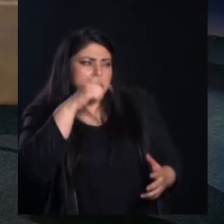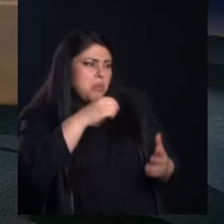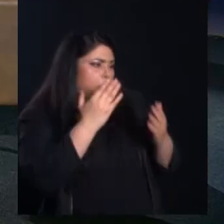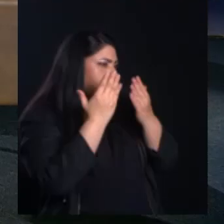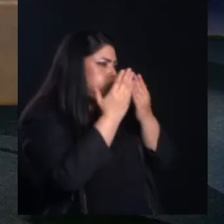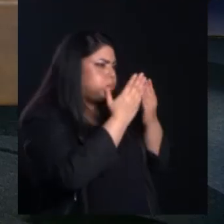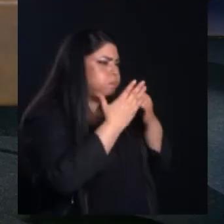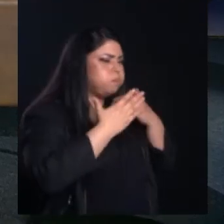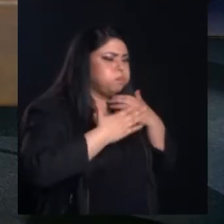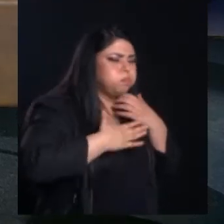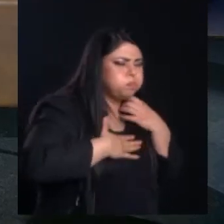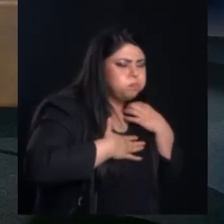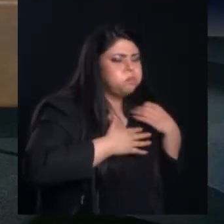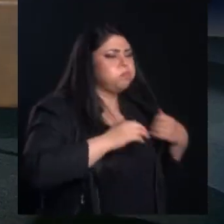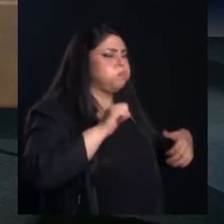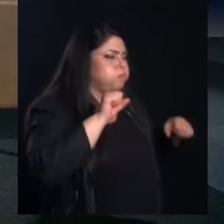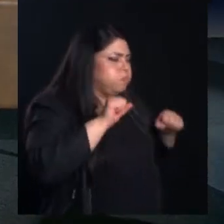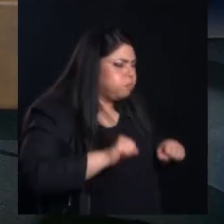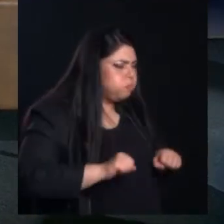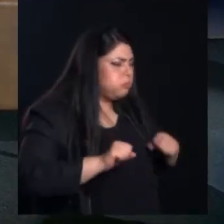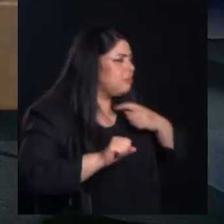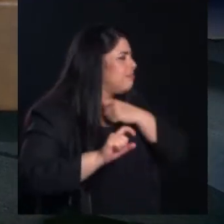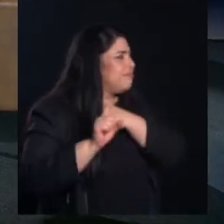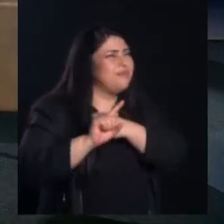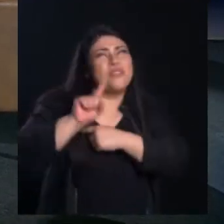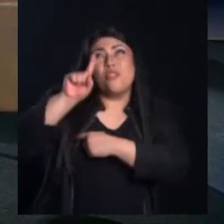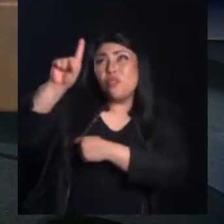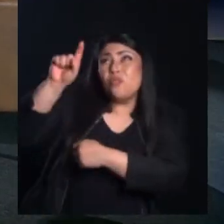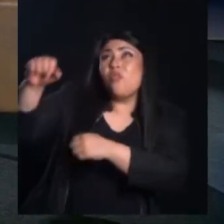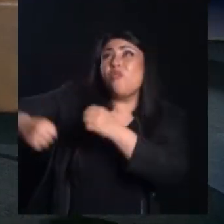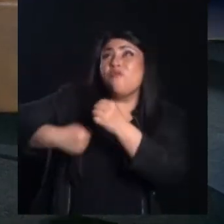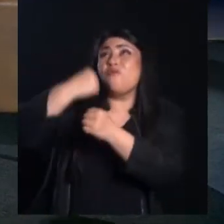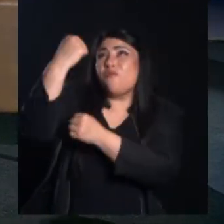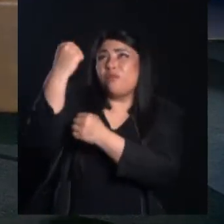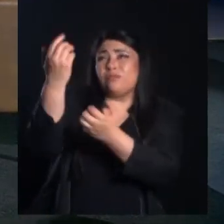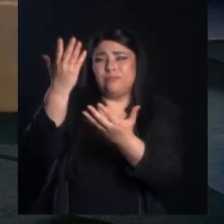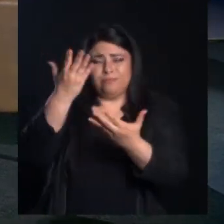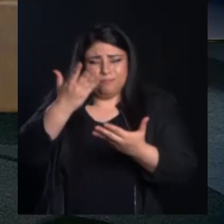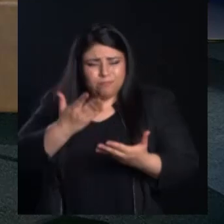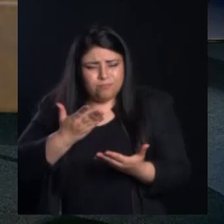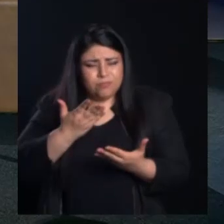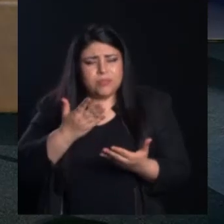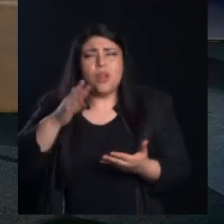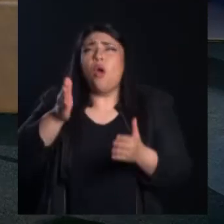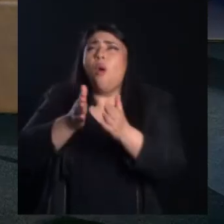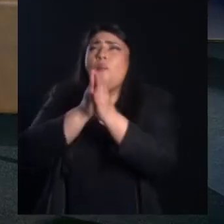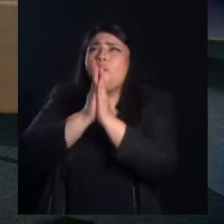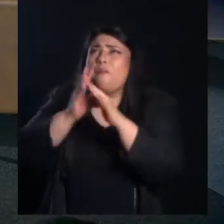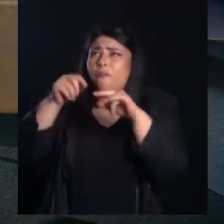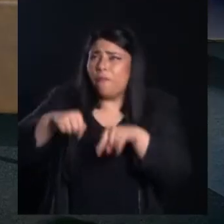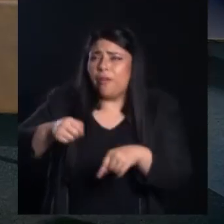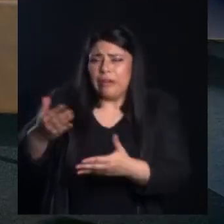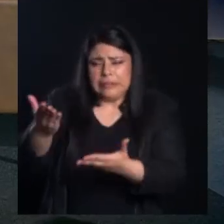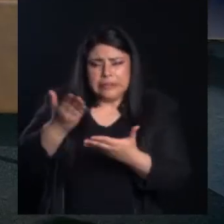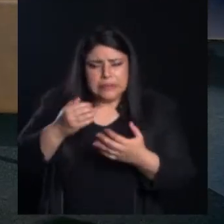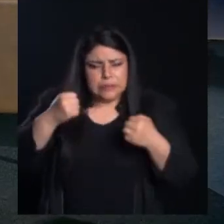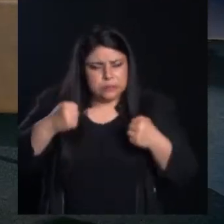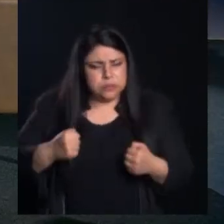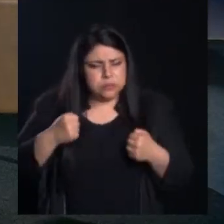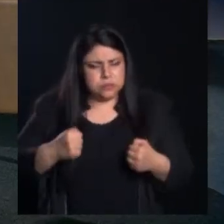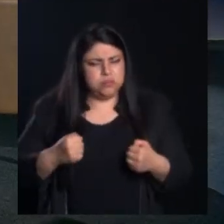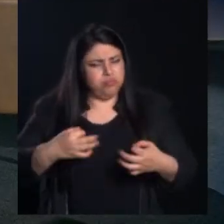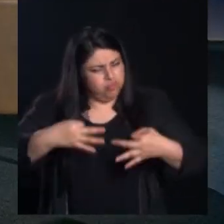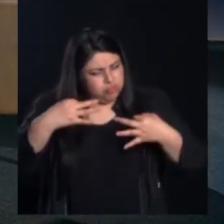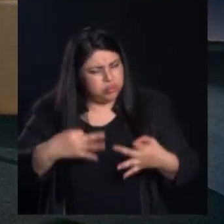en mis fuerzas en las tuyas y que señor tú hoy nos firmes y que como decía el pastor fred